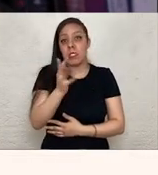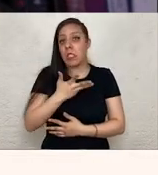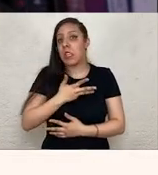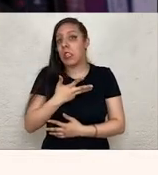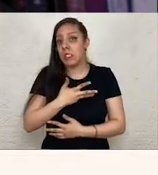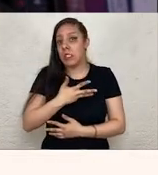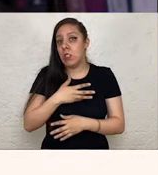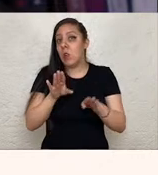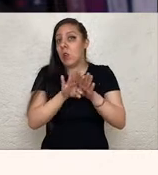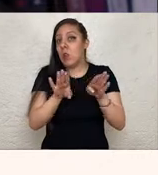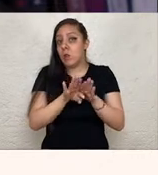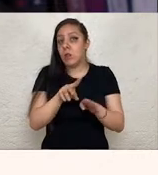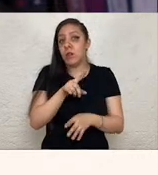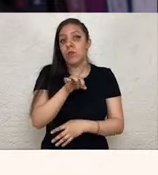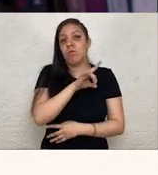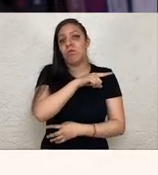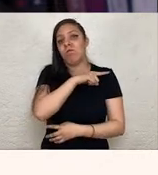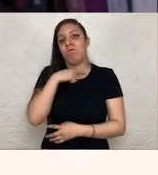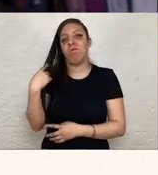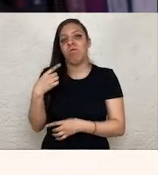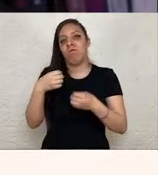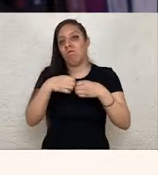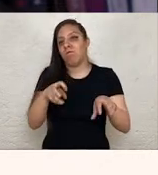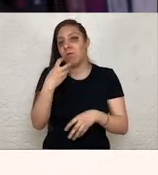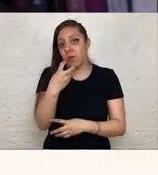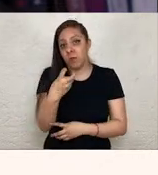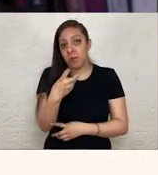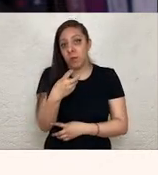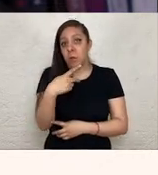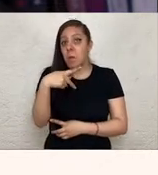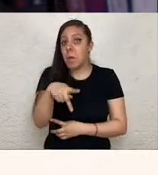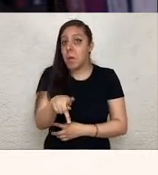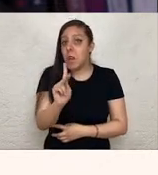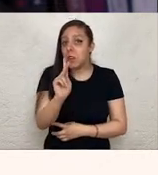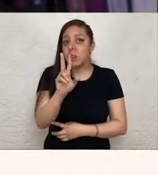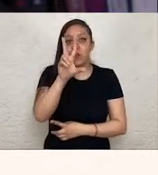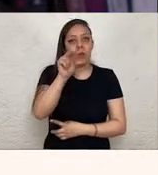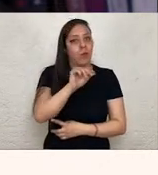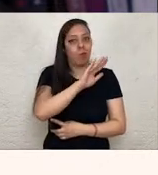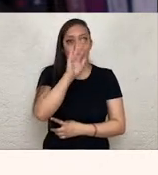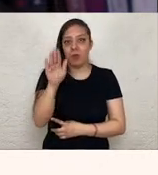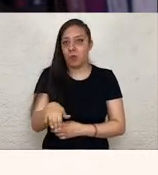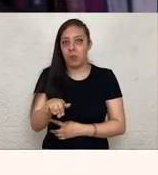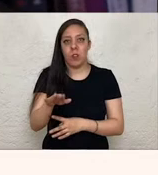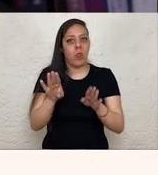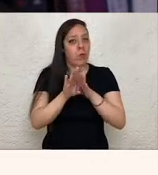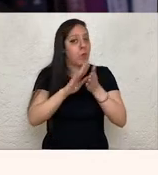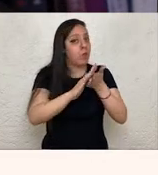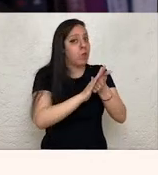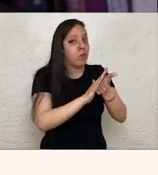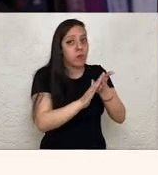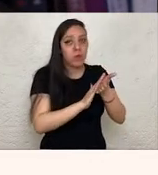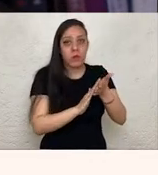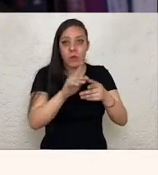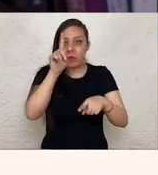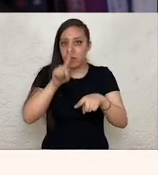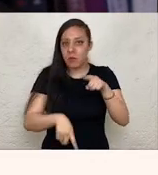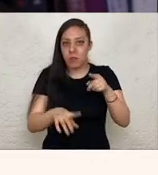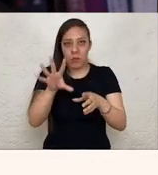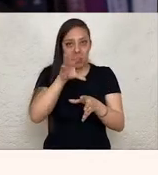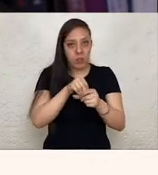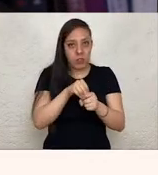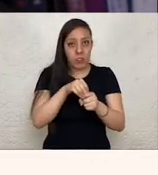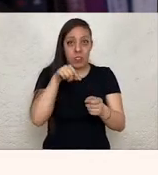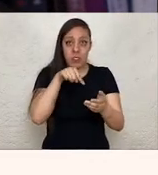ocurrido y que fue vencida en ese momento, pero no muerta, no